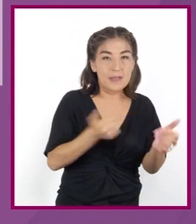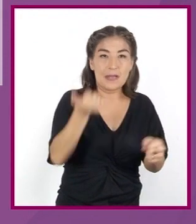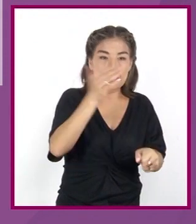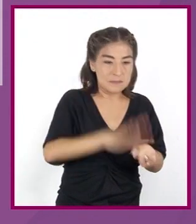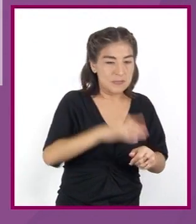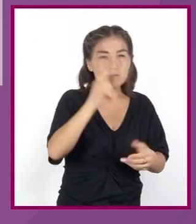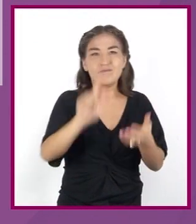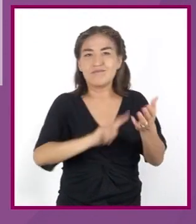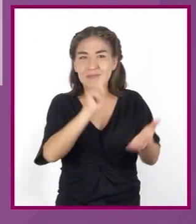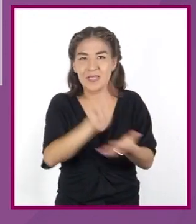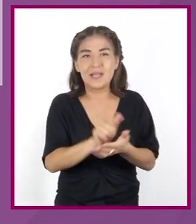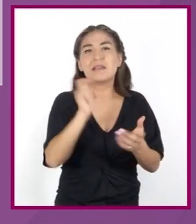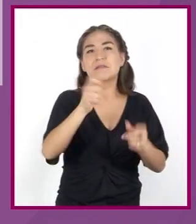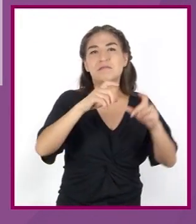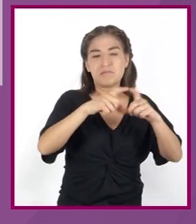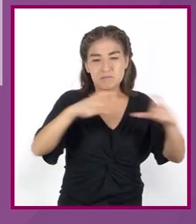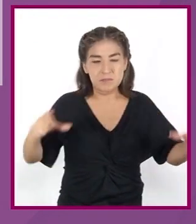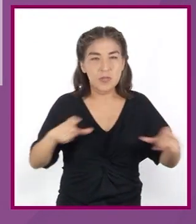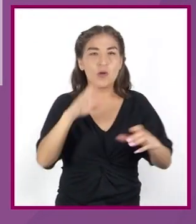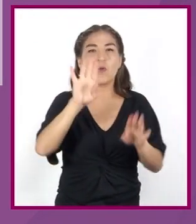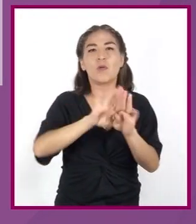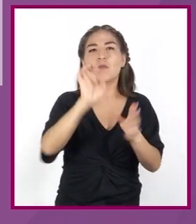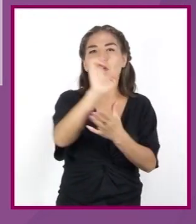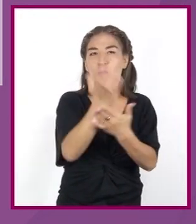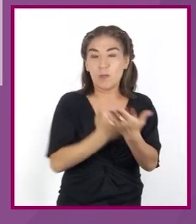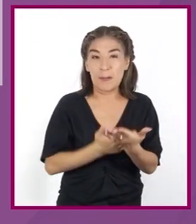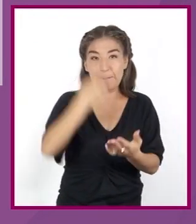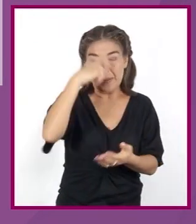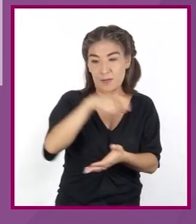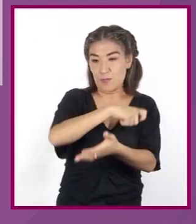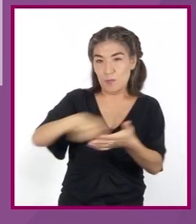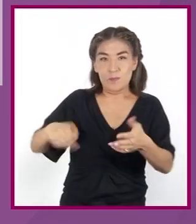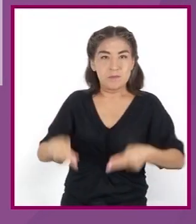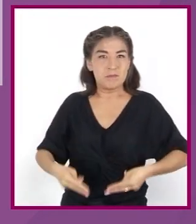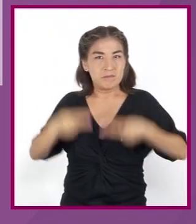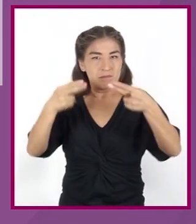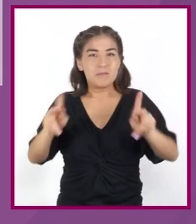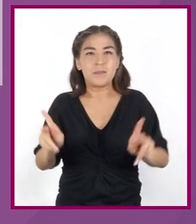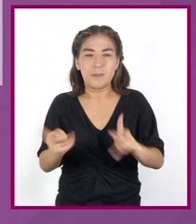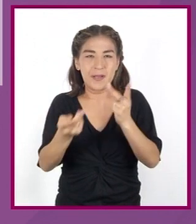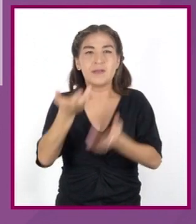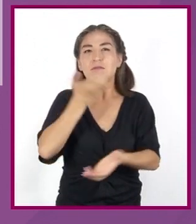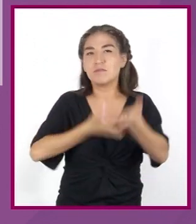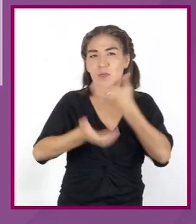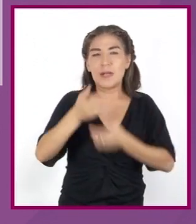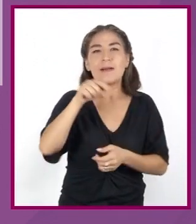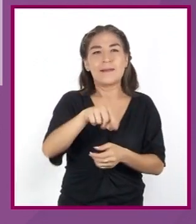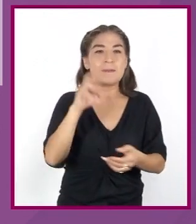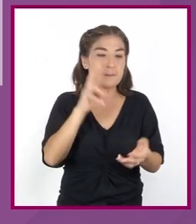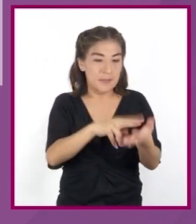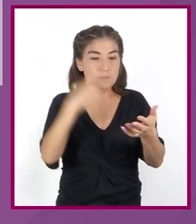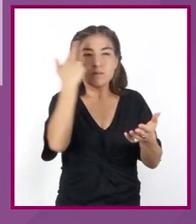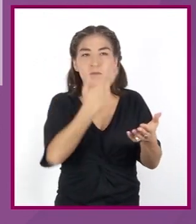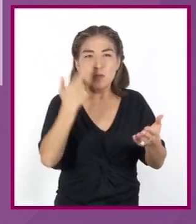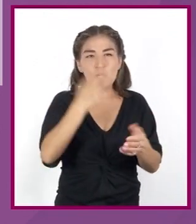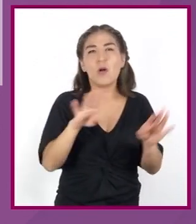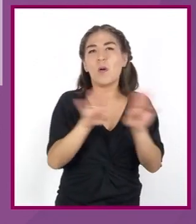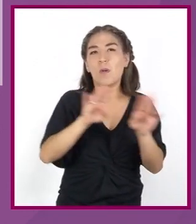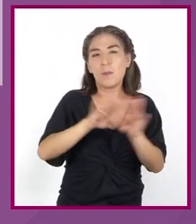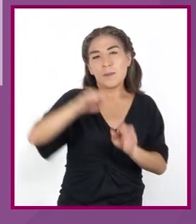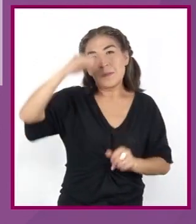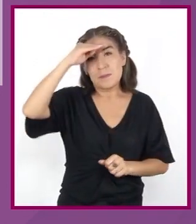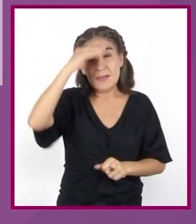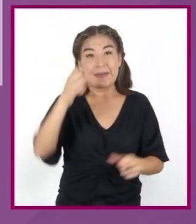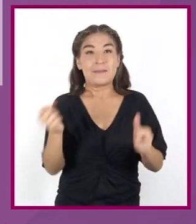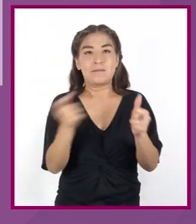legales como recibos, contratos de compraventa o comerciales, con el propósito de reflexionar